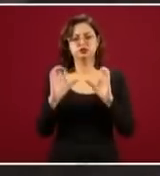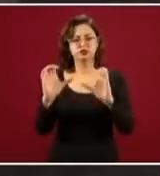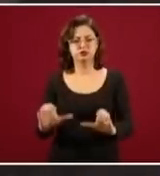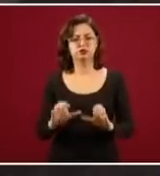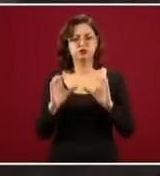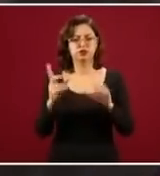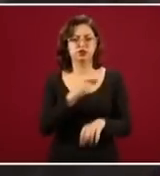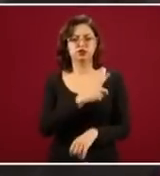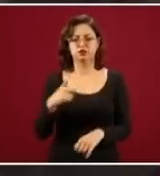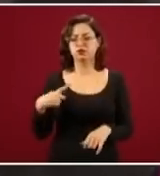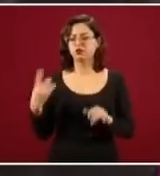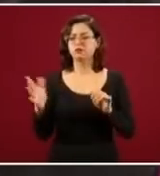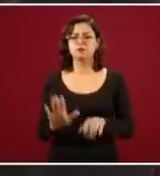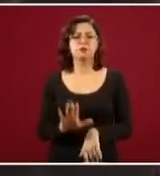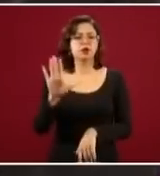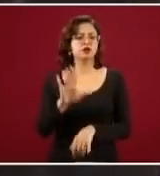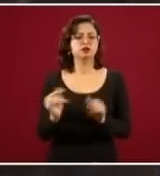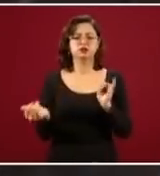cuidar la salud.